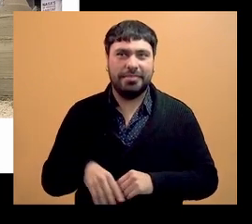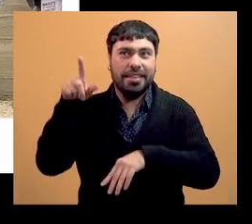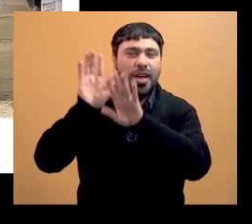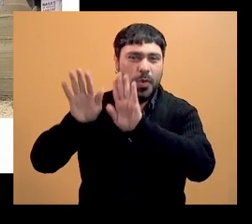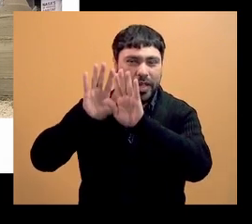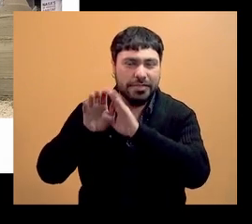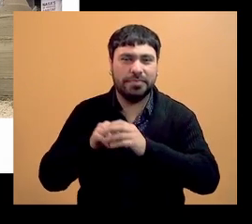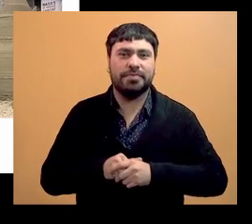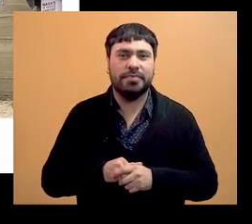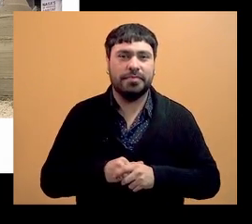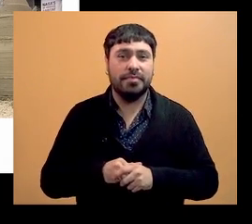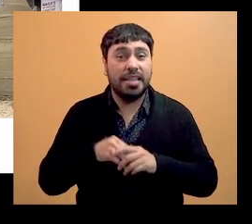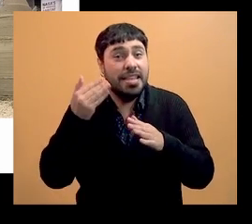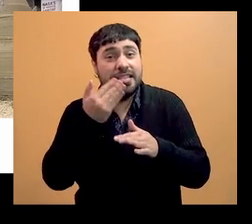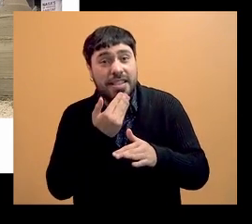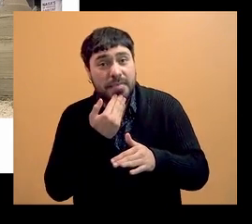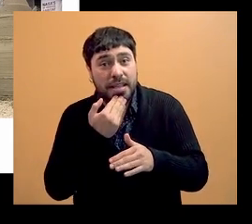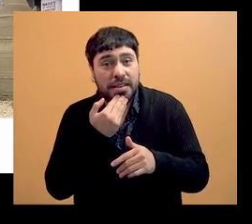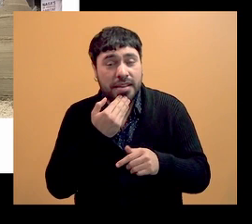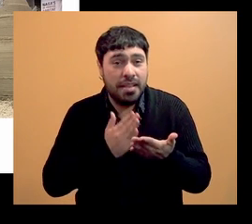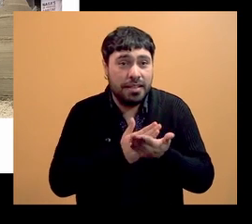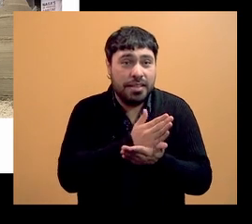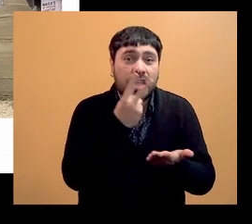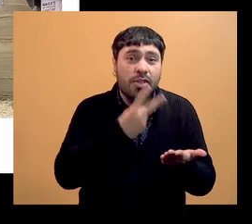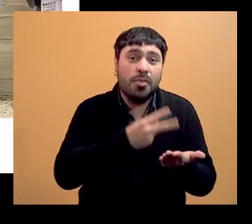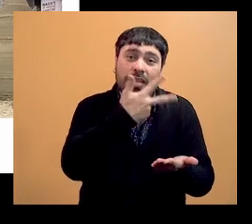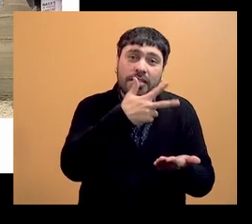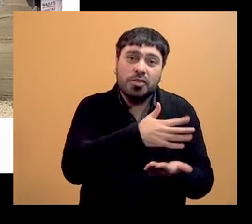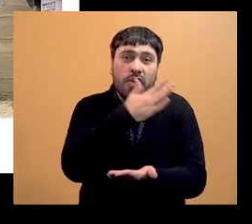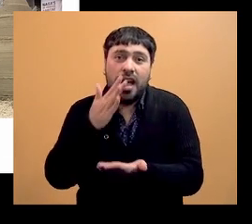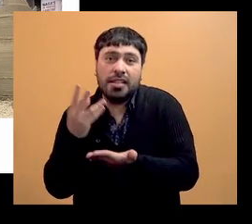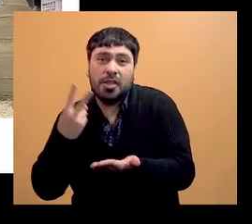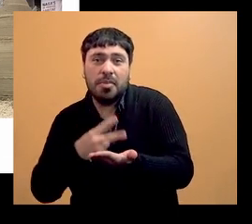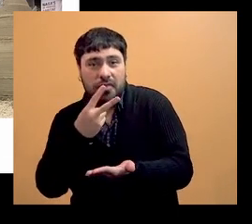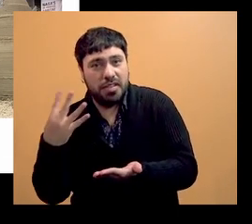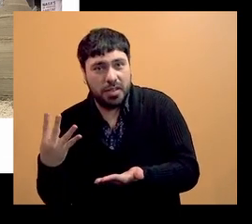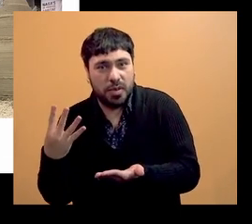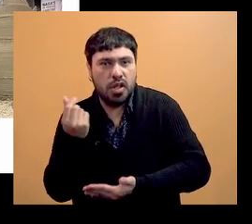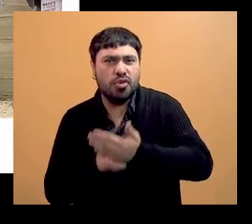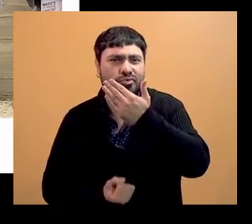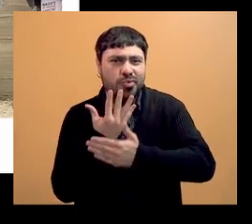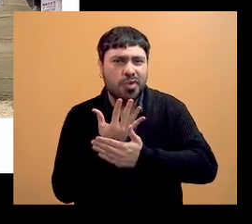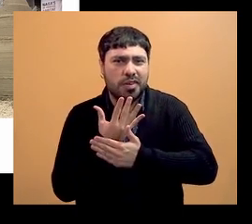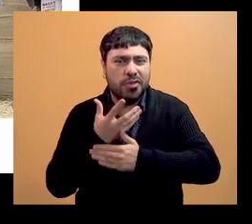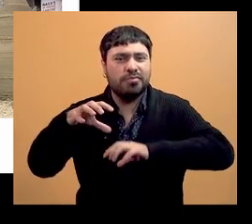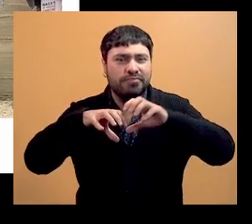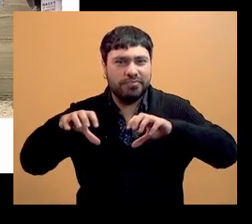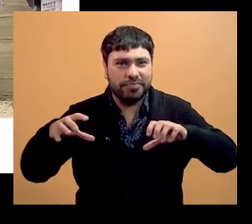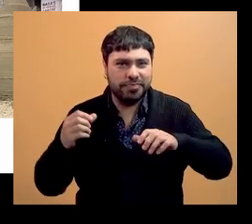también, del 2018 en adelante hasta el 2024, se pretende probar algunos nuevos tipos de fabricación en